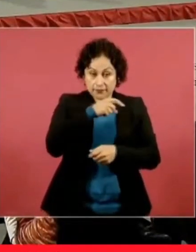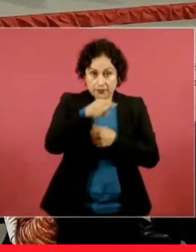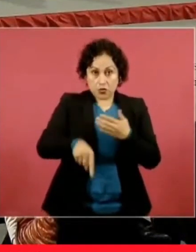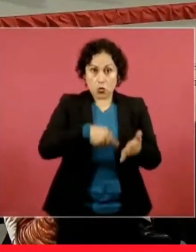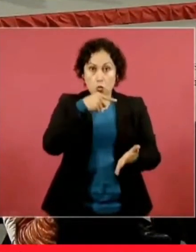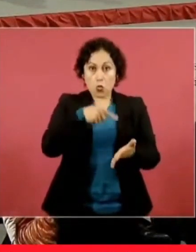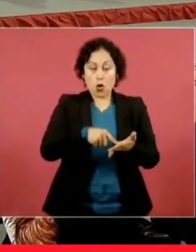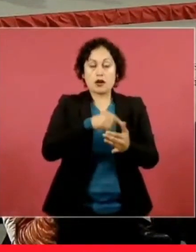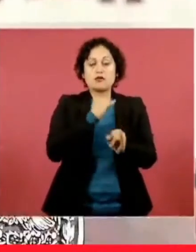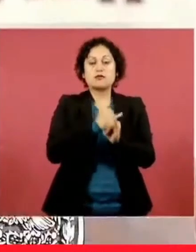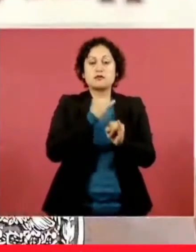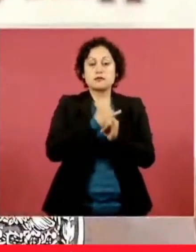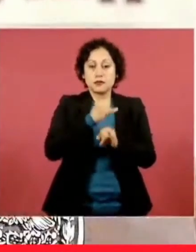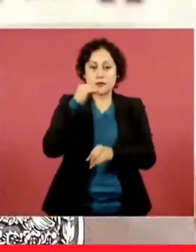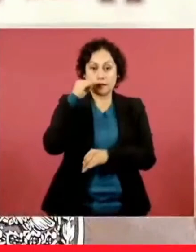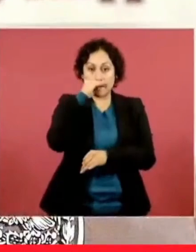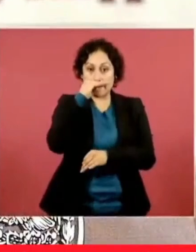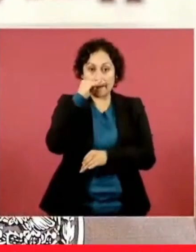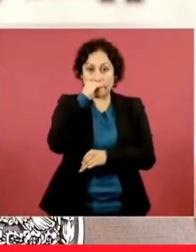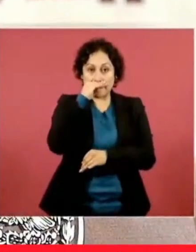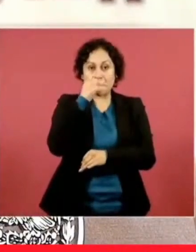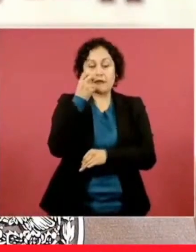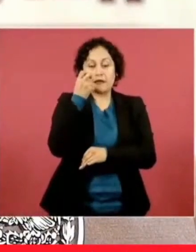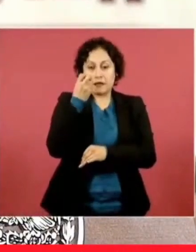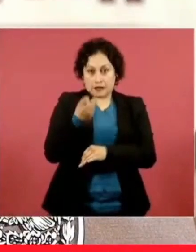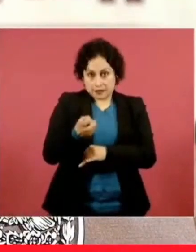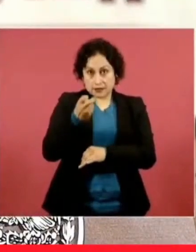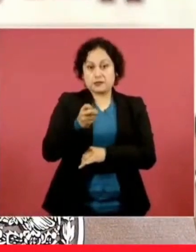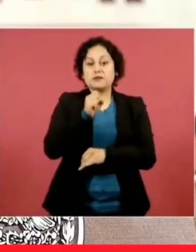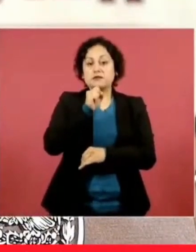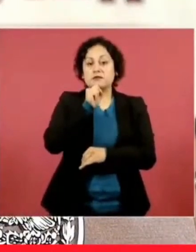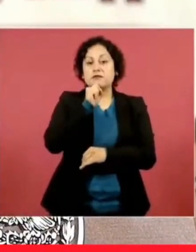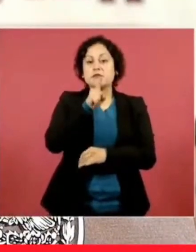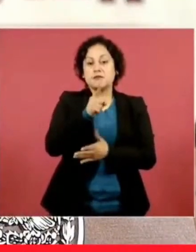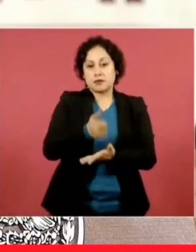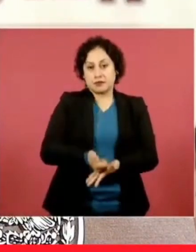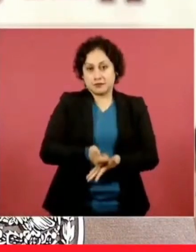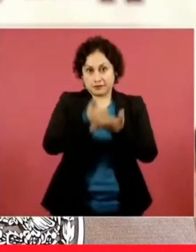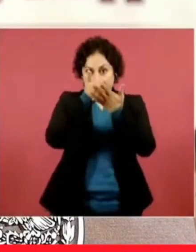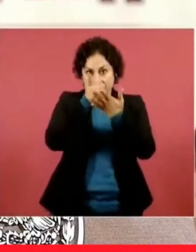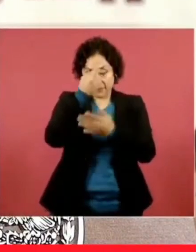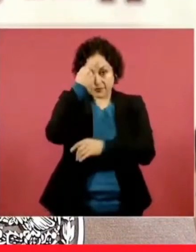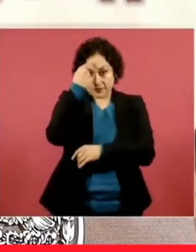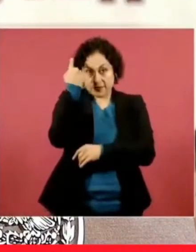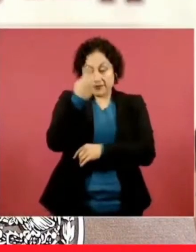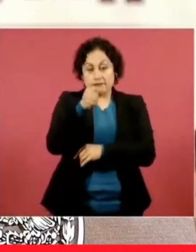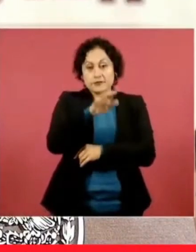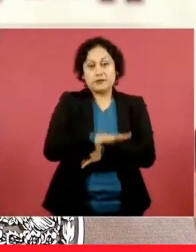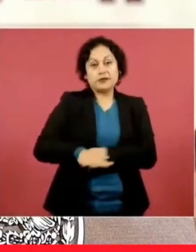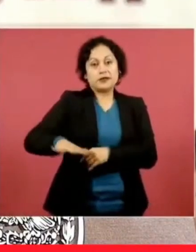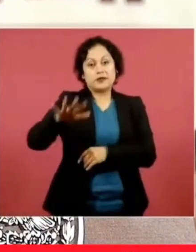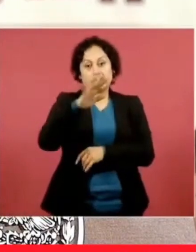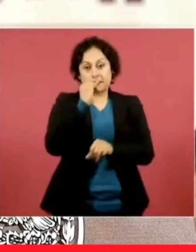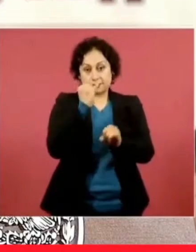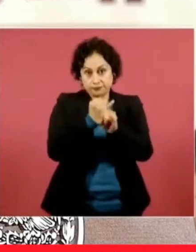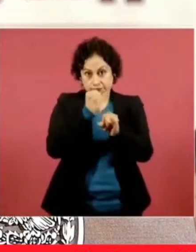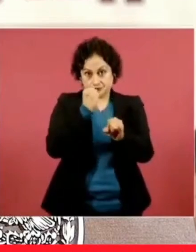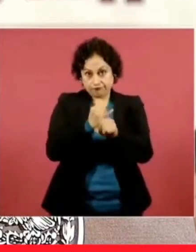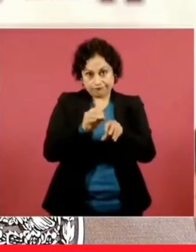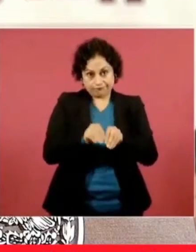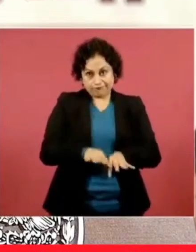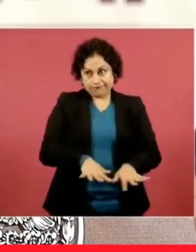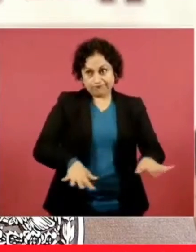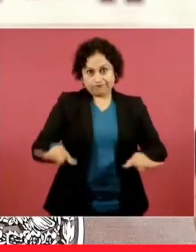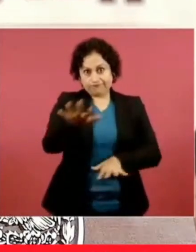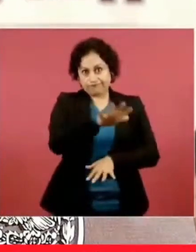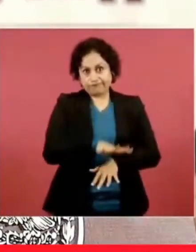en realidad es otro medio de conectividad que complementa la cobertura de internet ya de telefonía.